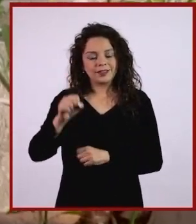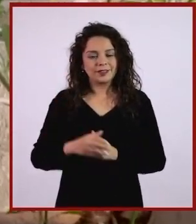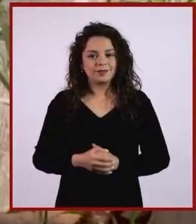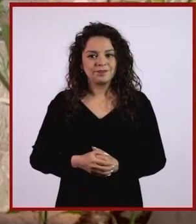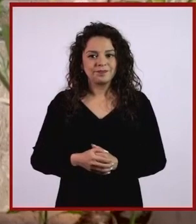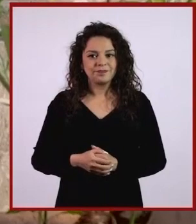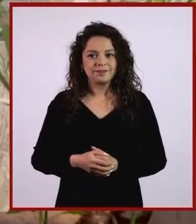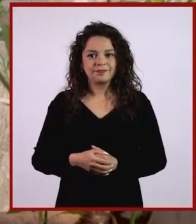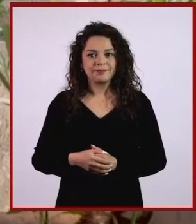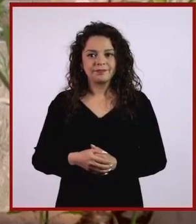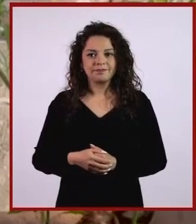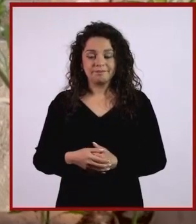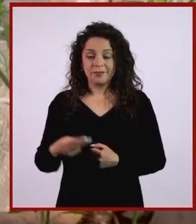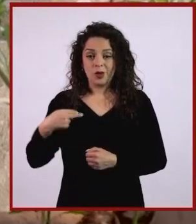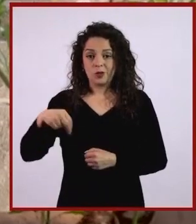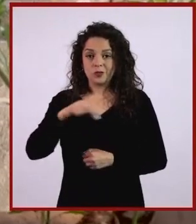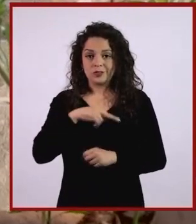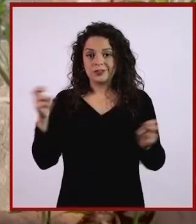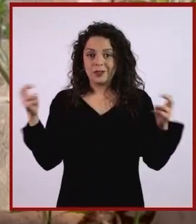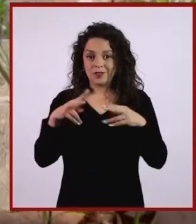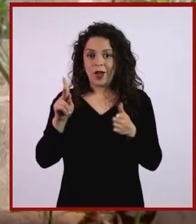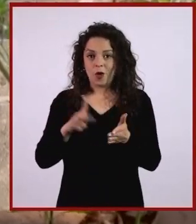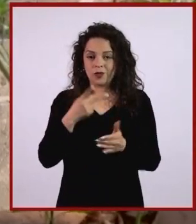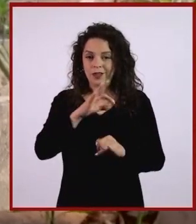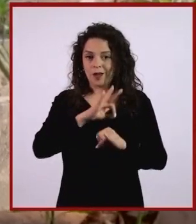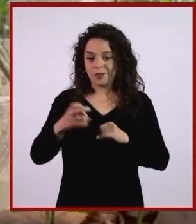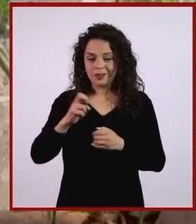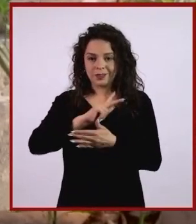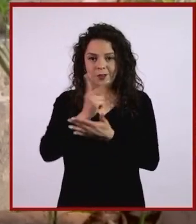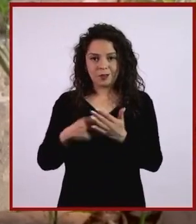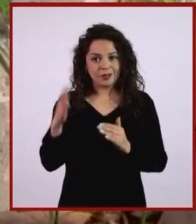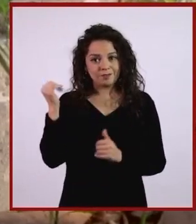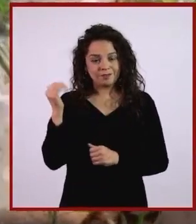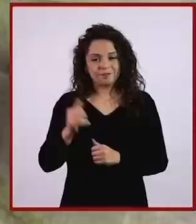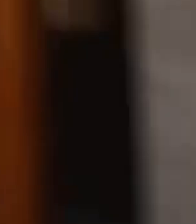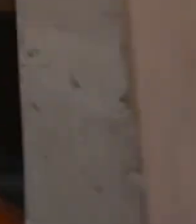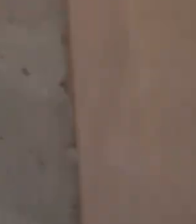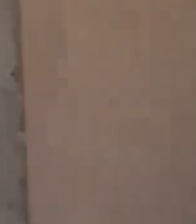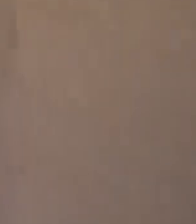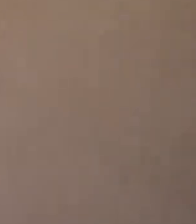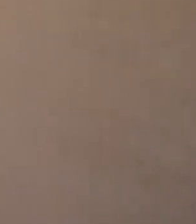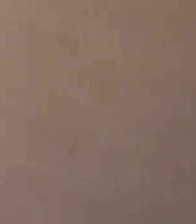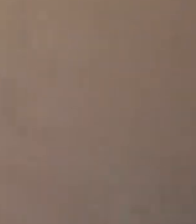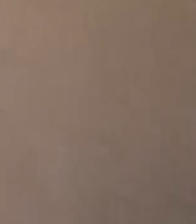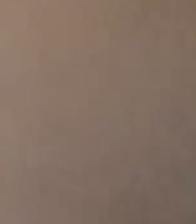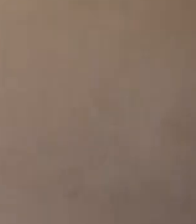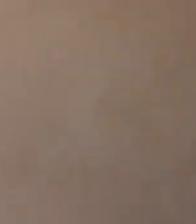Nosotros nos volveremos a encontrar hacia el final del programa. Hasta pronto.